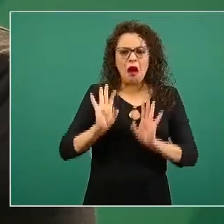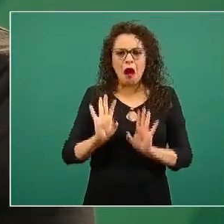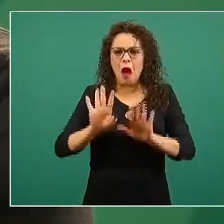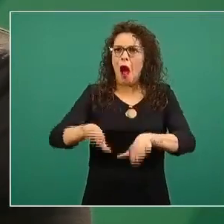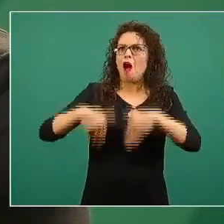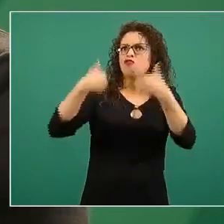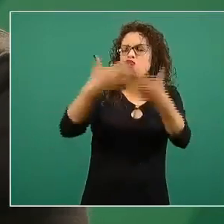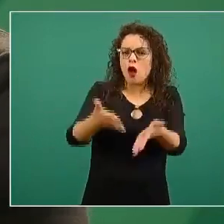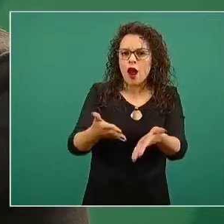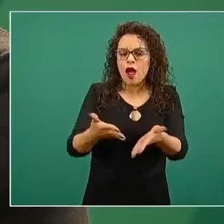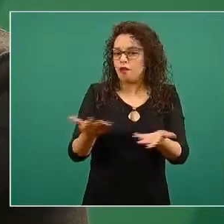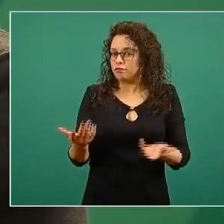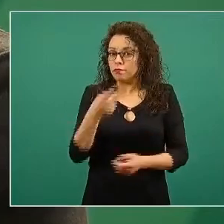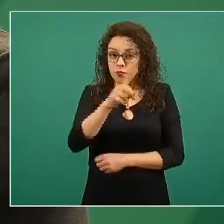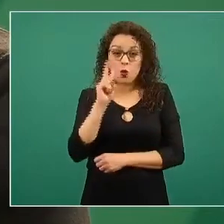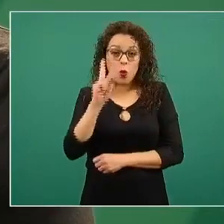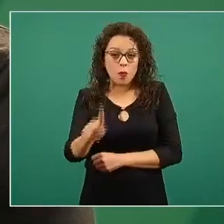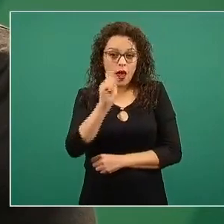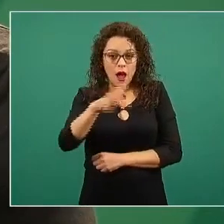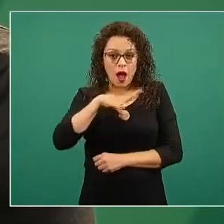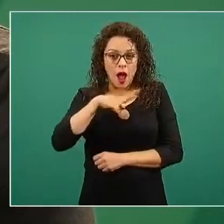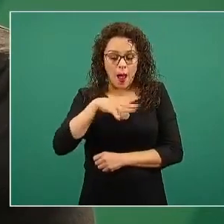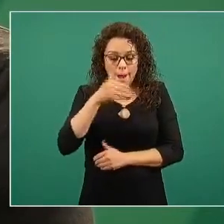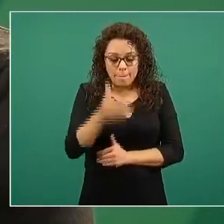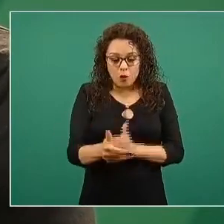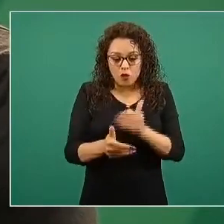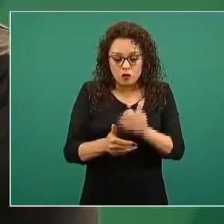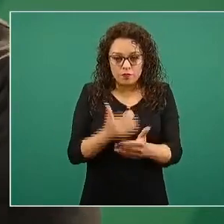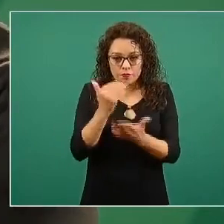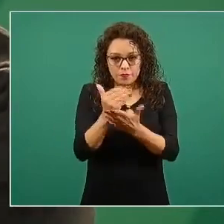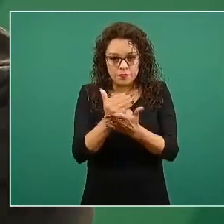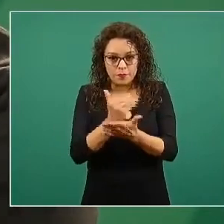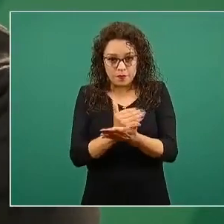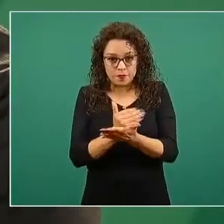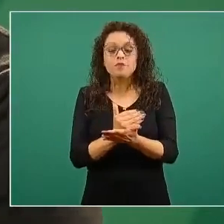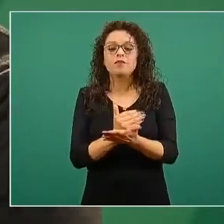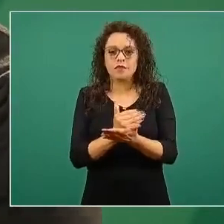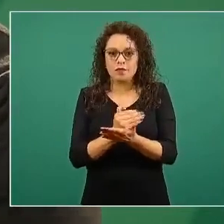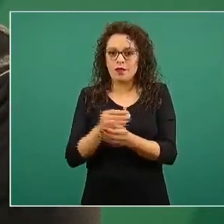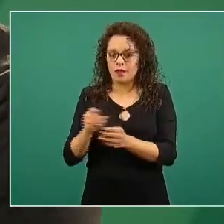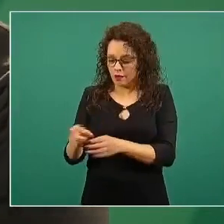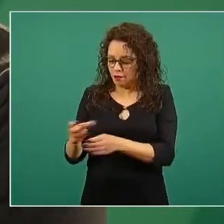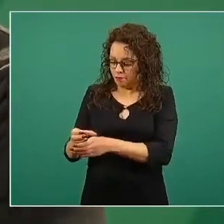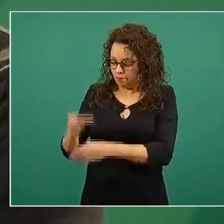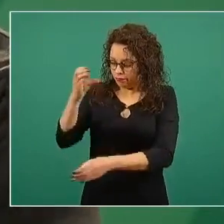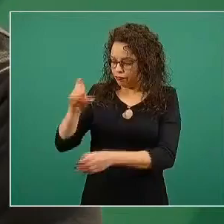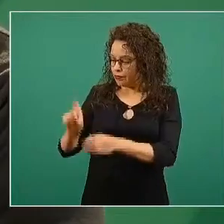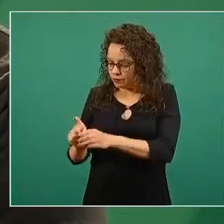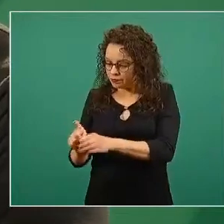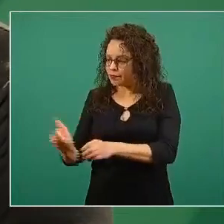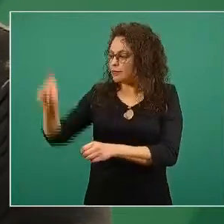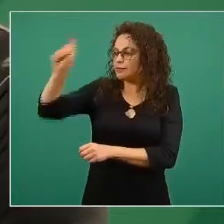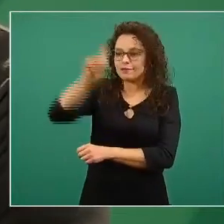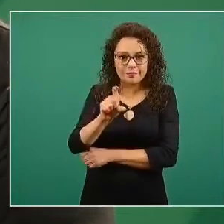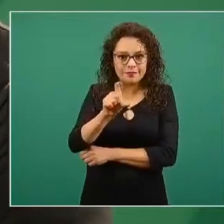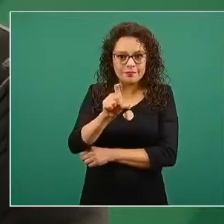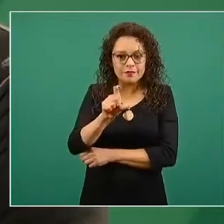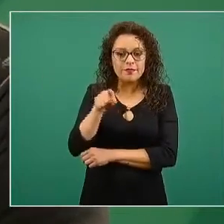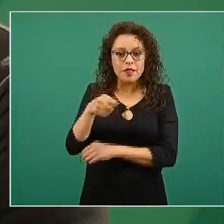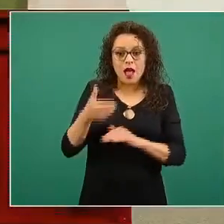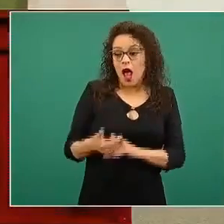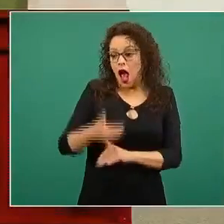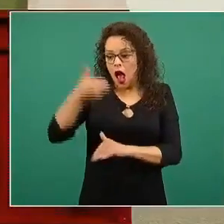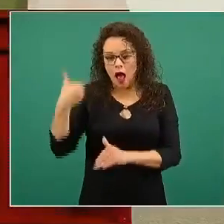si ustedes ven los procedimientos de vacunación, siempre el frasco es sacado de un termo ¿no? Que lógicamente previamente estuvo en